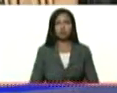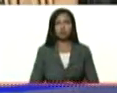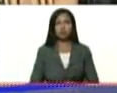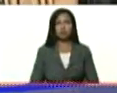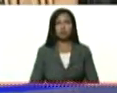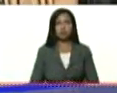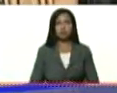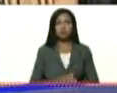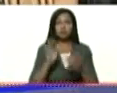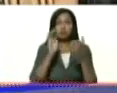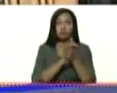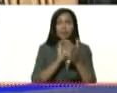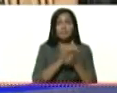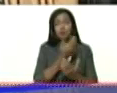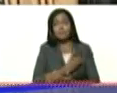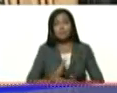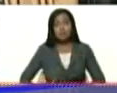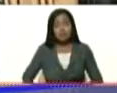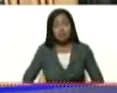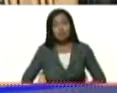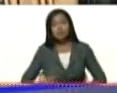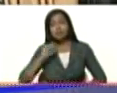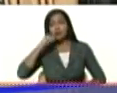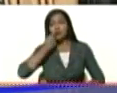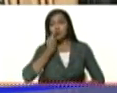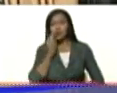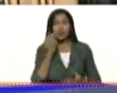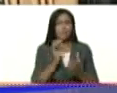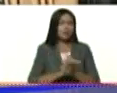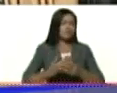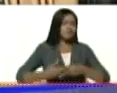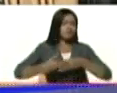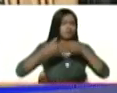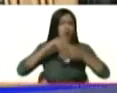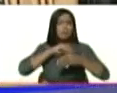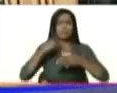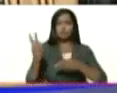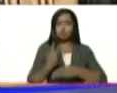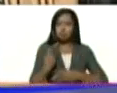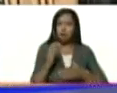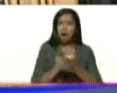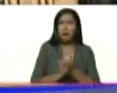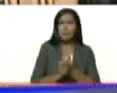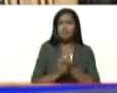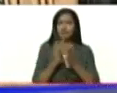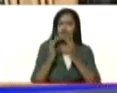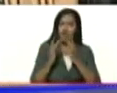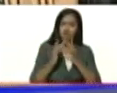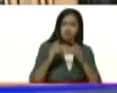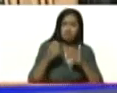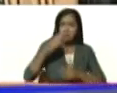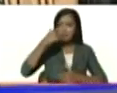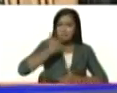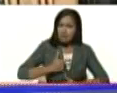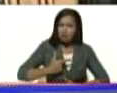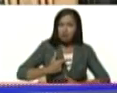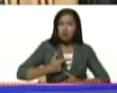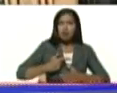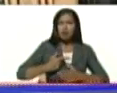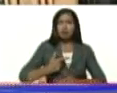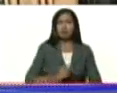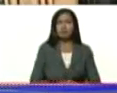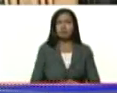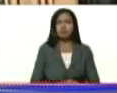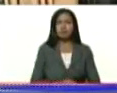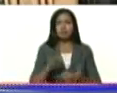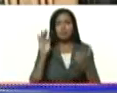con el compañero presidente Vladimir Putin y mi persona. Una relación personal,